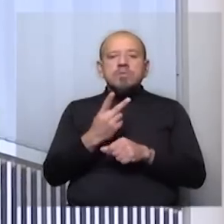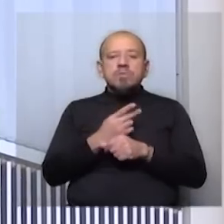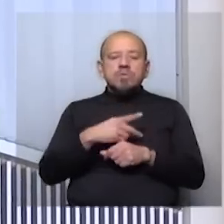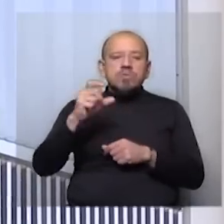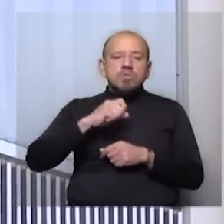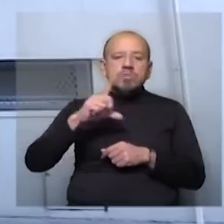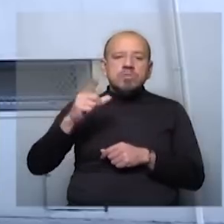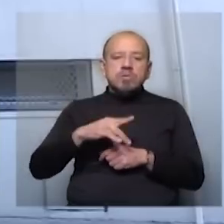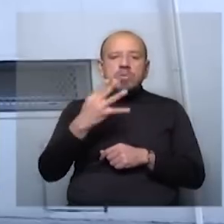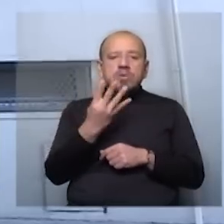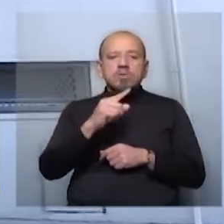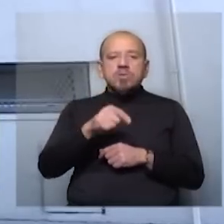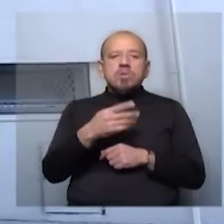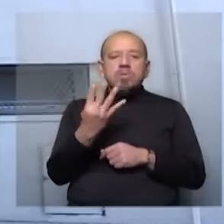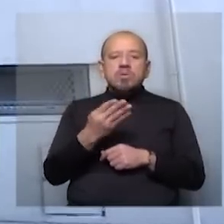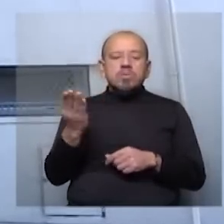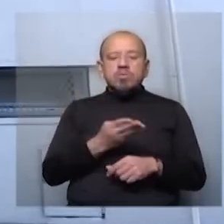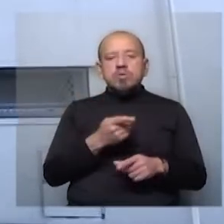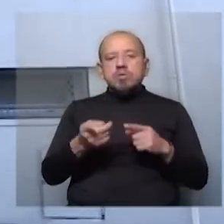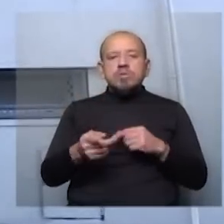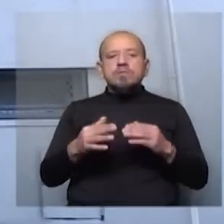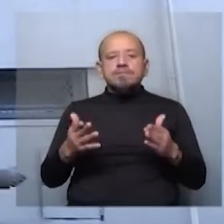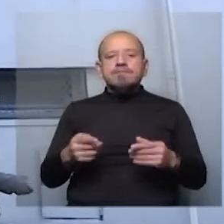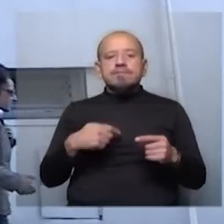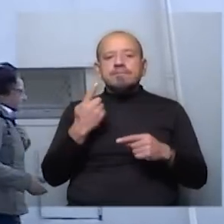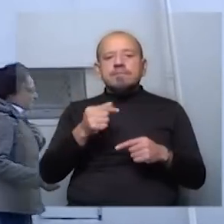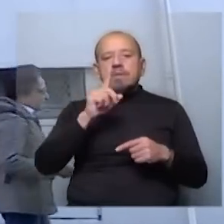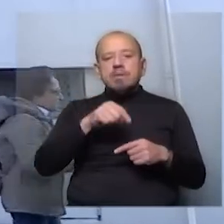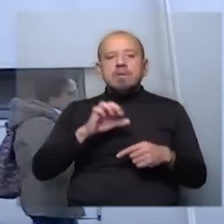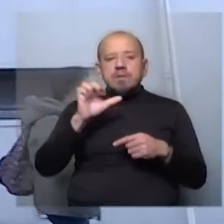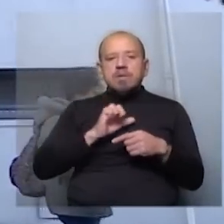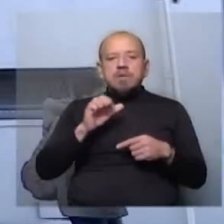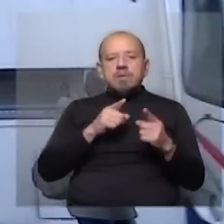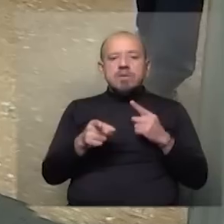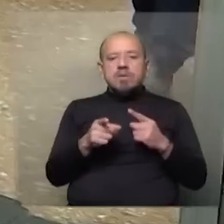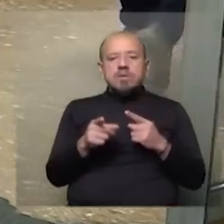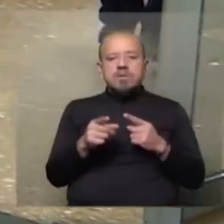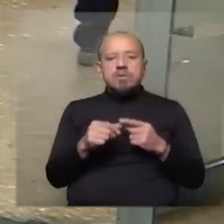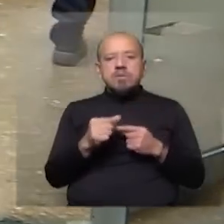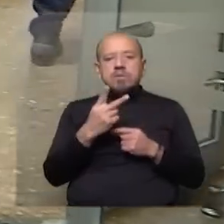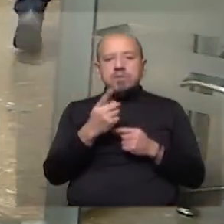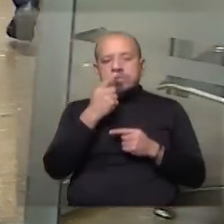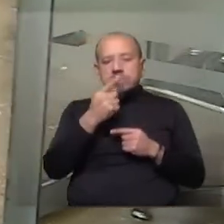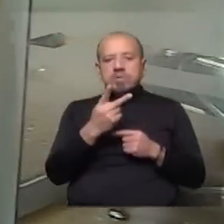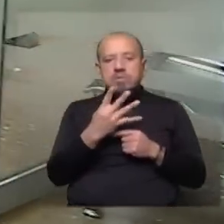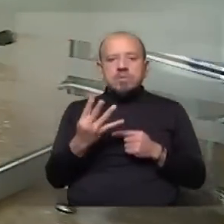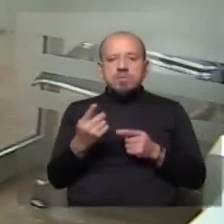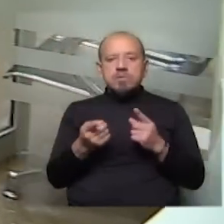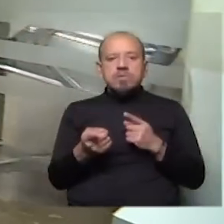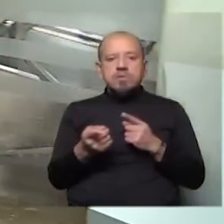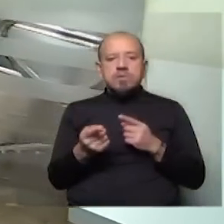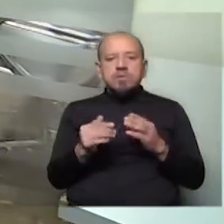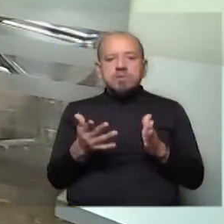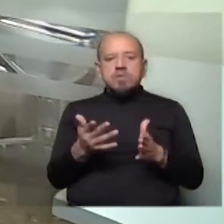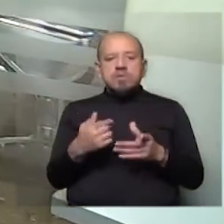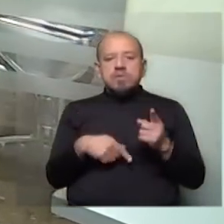será de 4,4 por a partir del primero de enero de 2024 El acuerdo se extiende hasta Julio